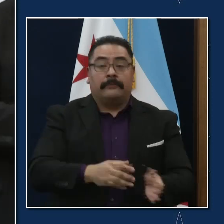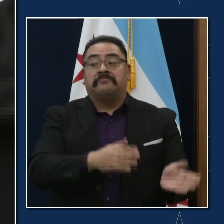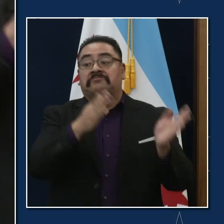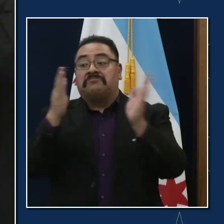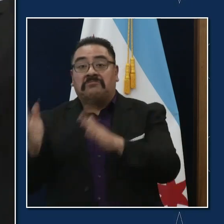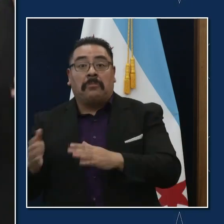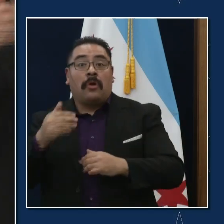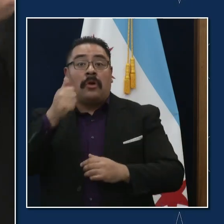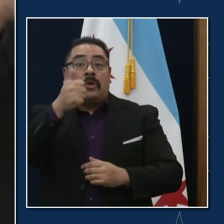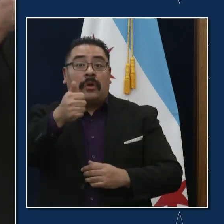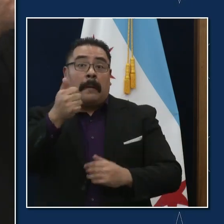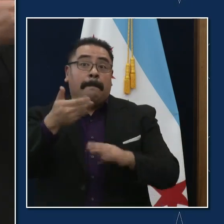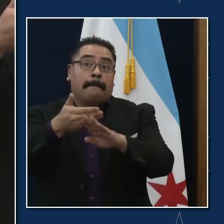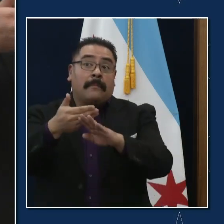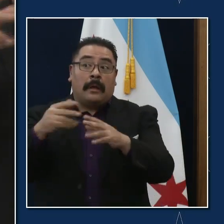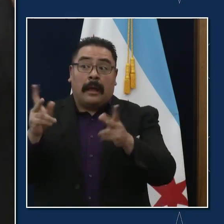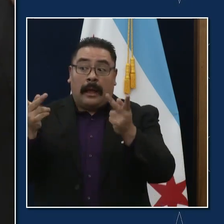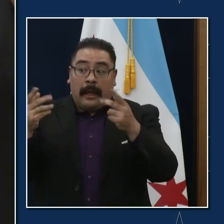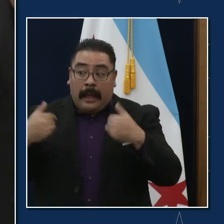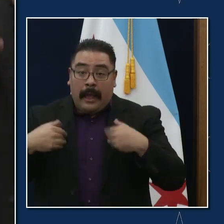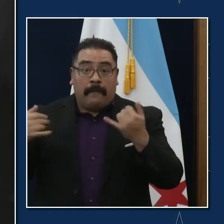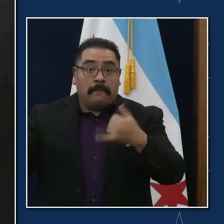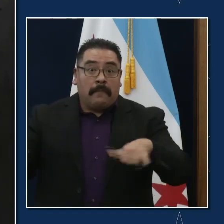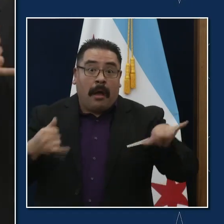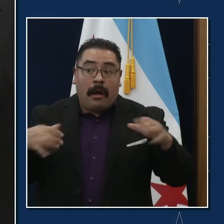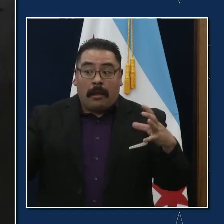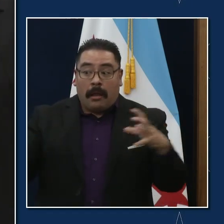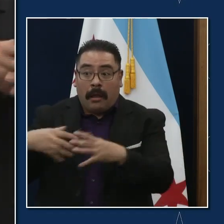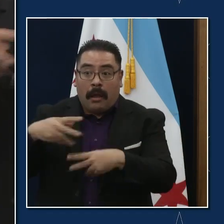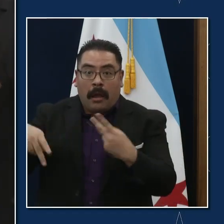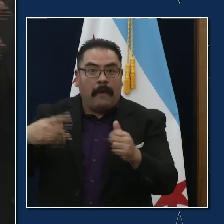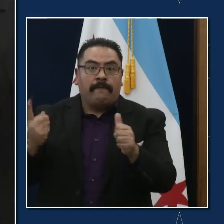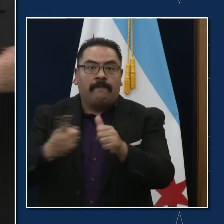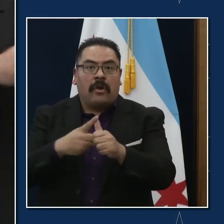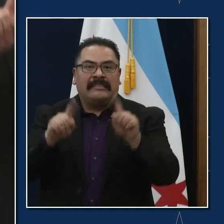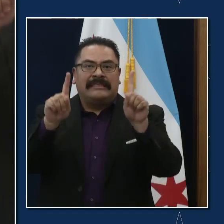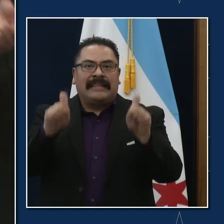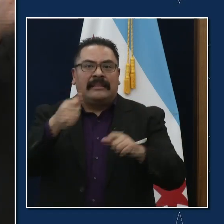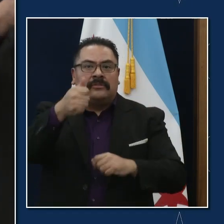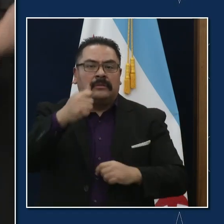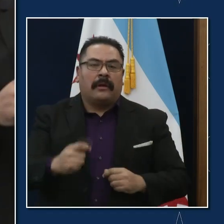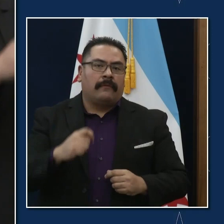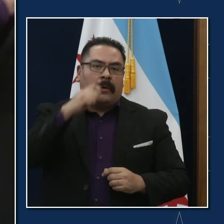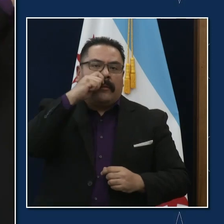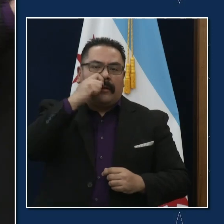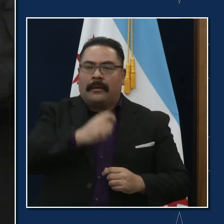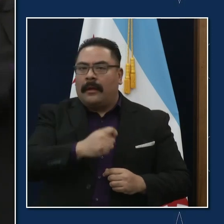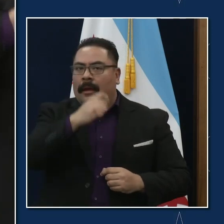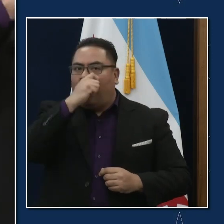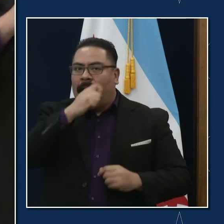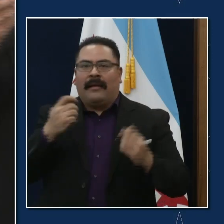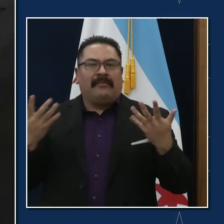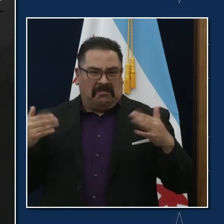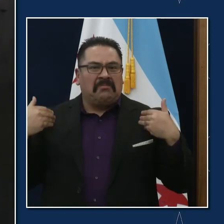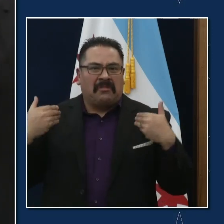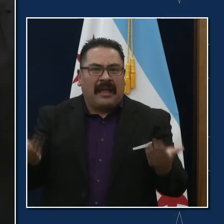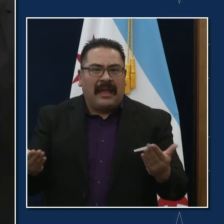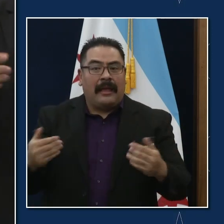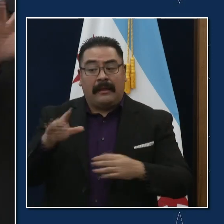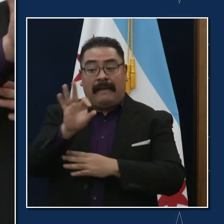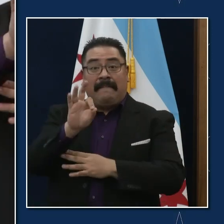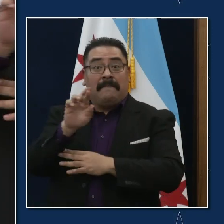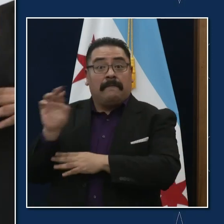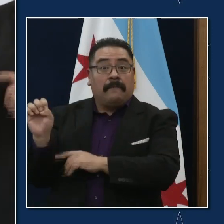de COVID-19 antes de reunirse con amigos o familiares para las fiestas. Las pruebas gratuitas de COVID